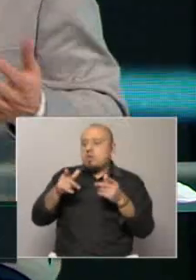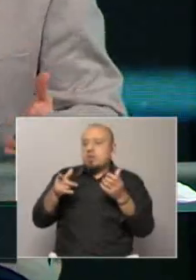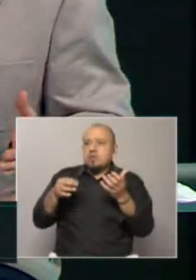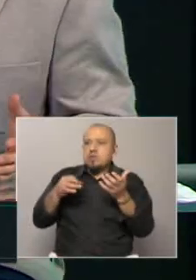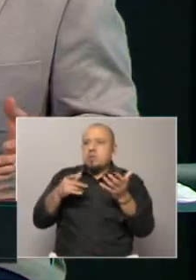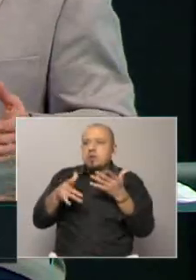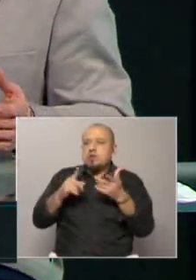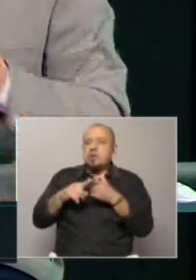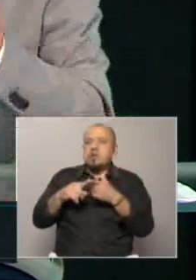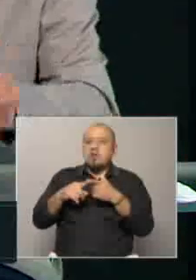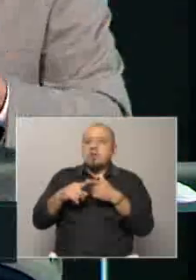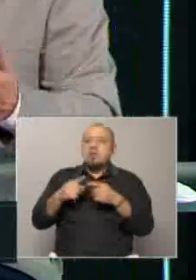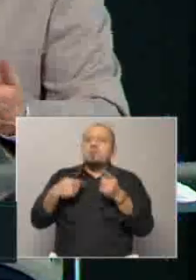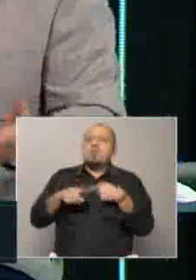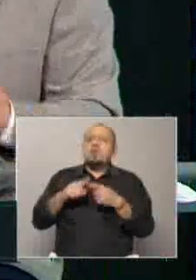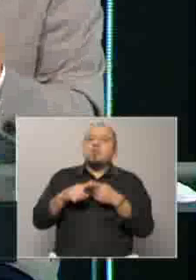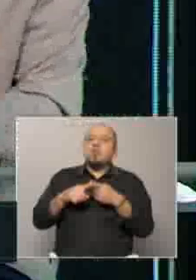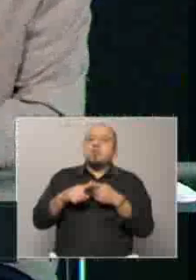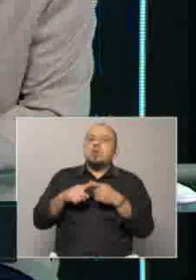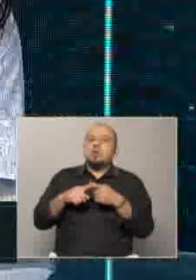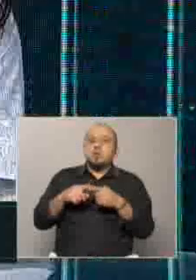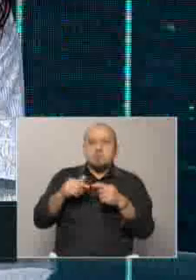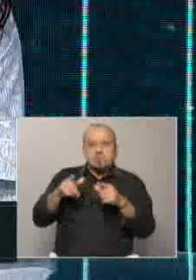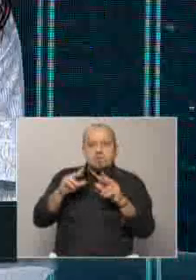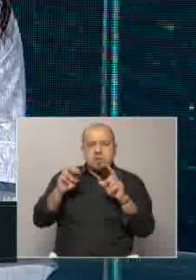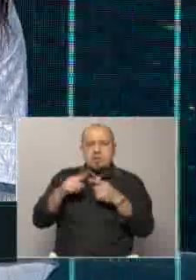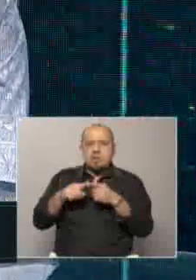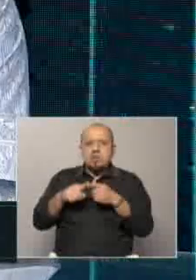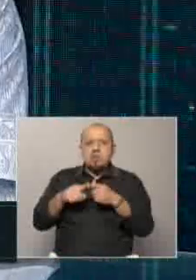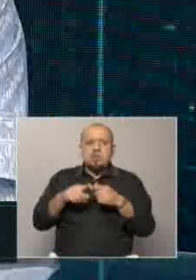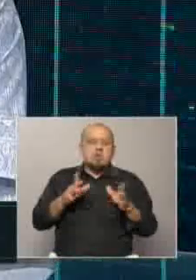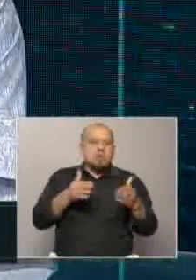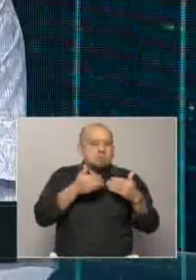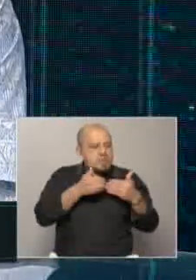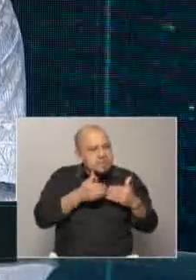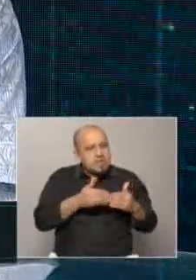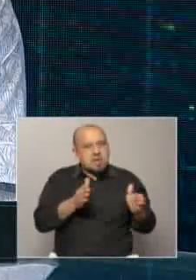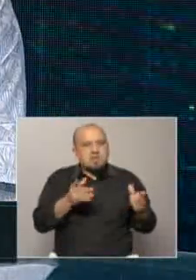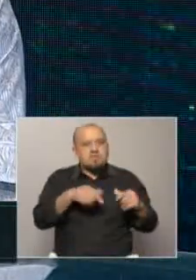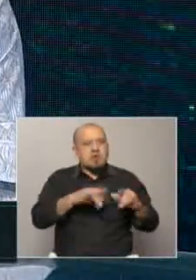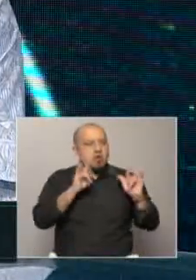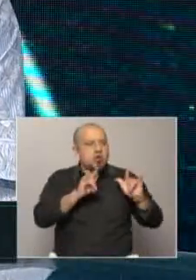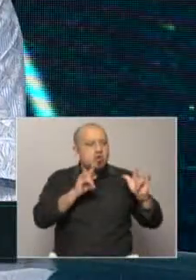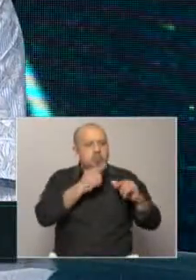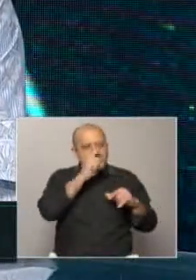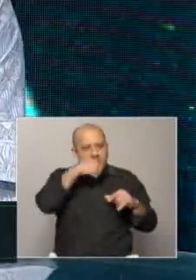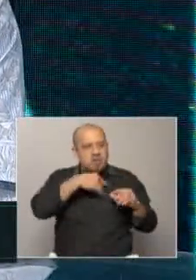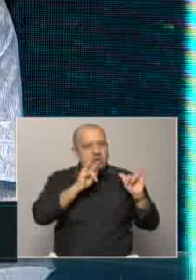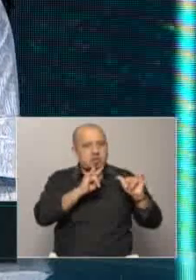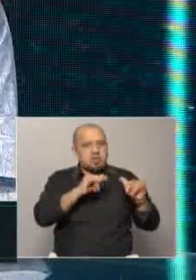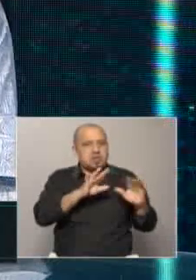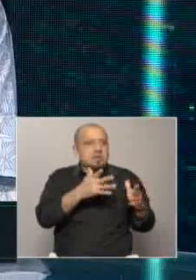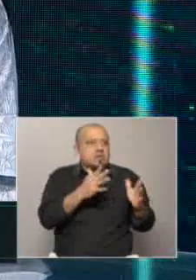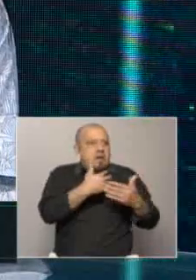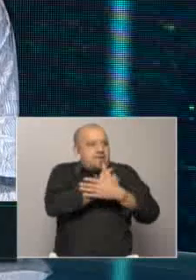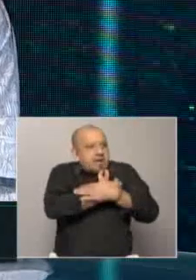sin público, pero sé que le metieron como mucha energía a los shows. Y para empezar fue un Montevideo Rock muy raro, porque fue un Montevideo Rock sin